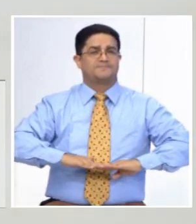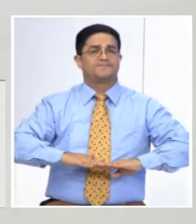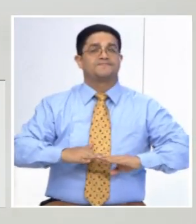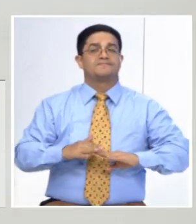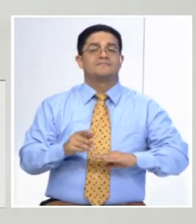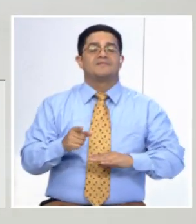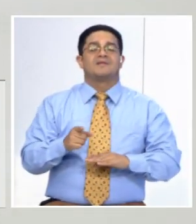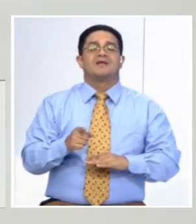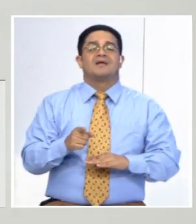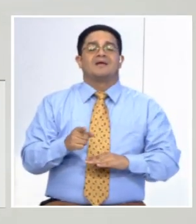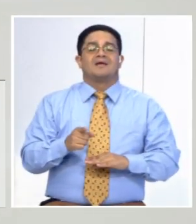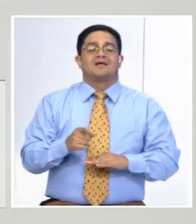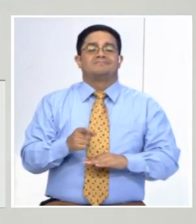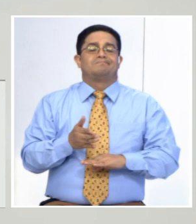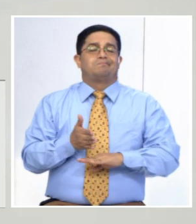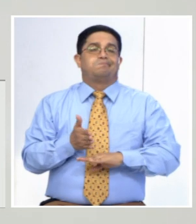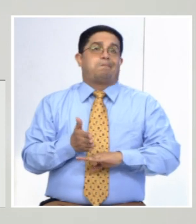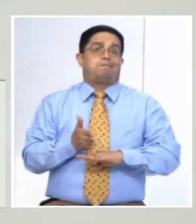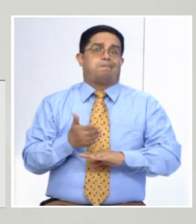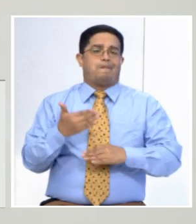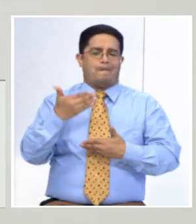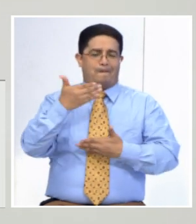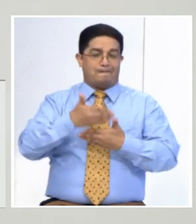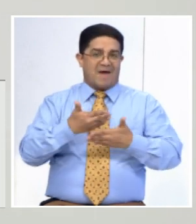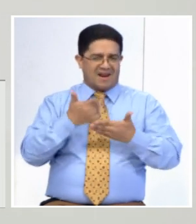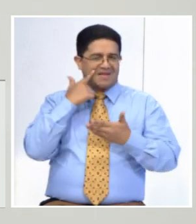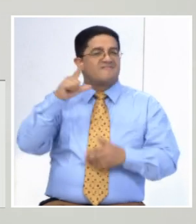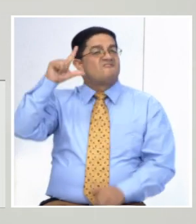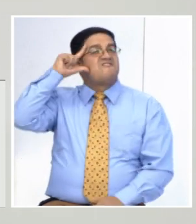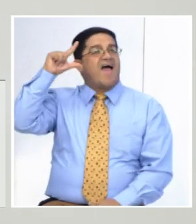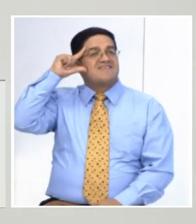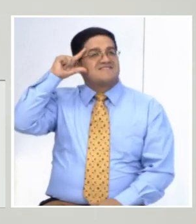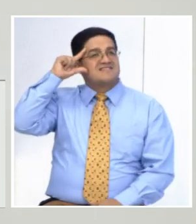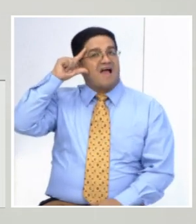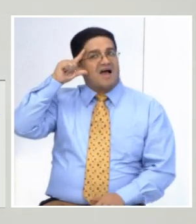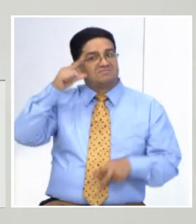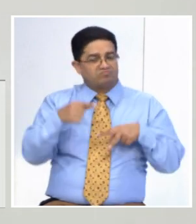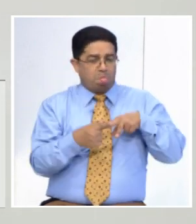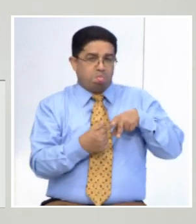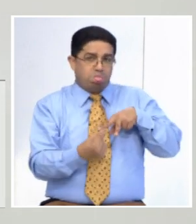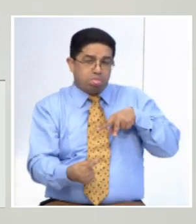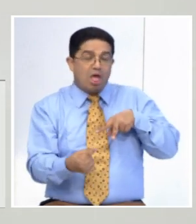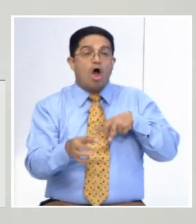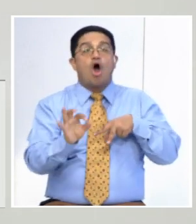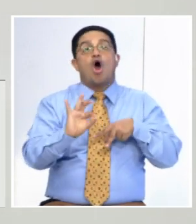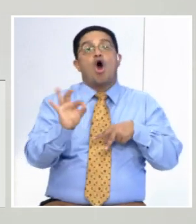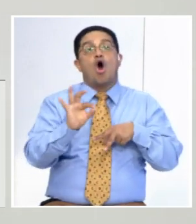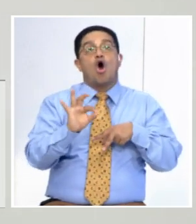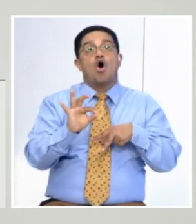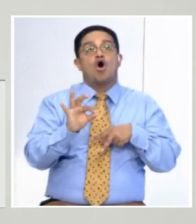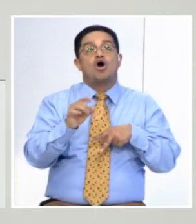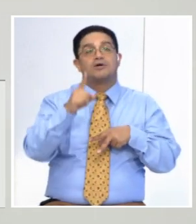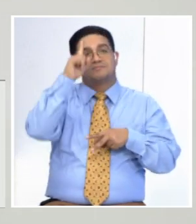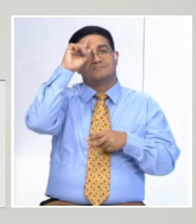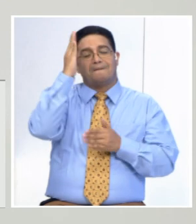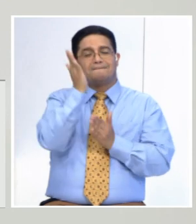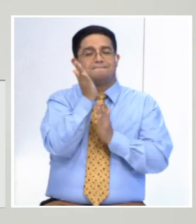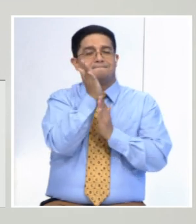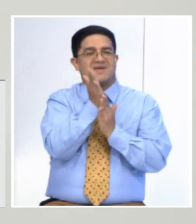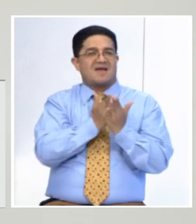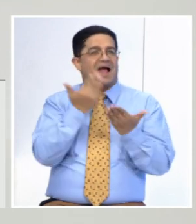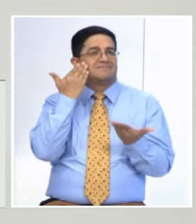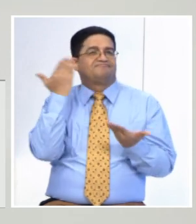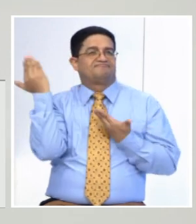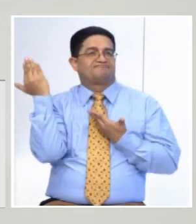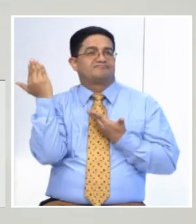pared posterior. Cuando hablo de pared, es pared vaginal, anterior-posterior, o prolapso de compartimento apical. Cuando hablamos de aquellas pacientes